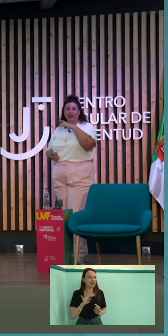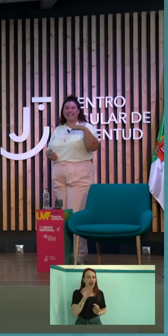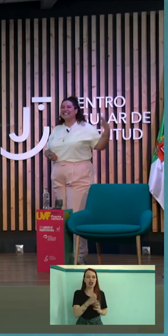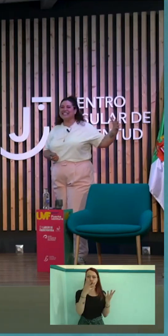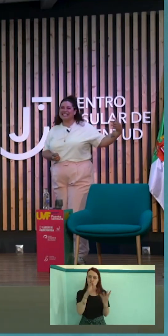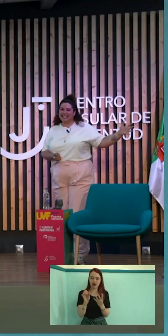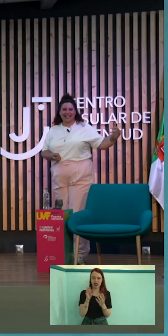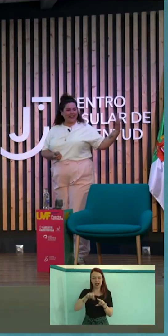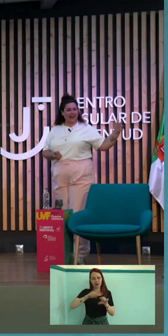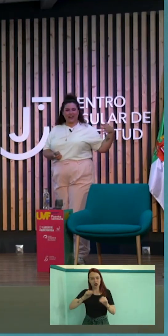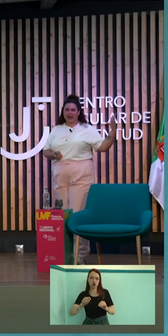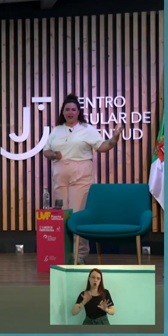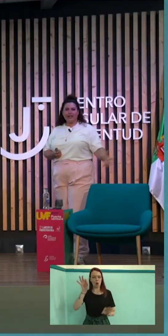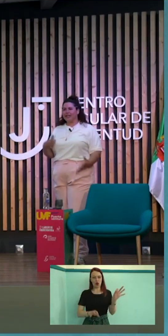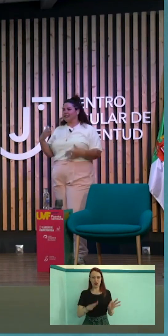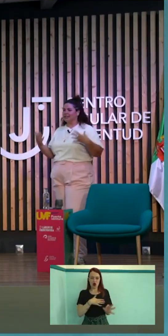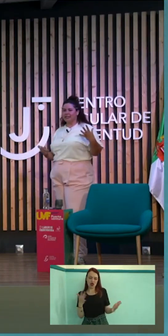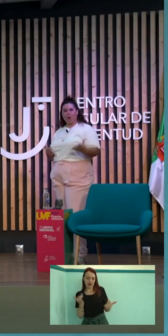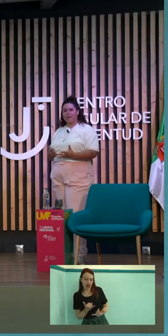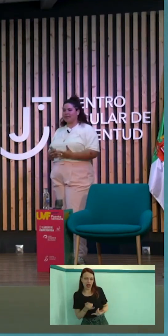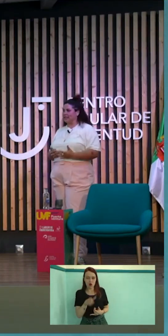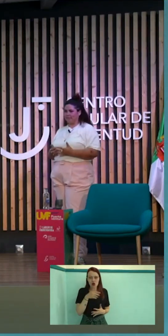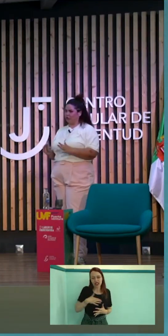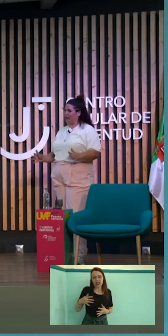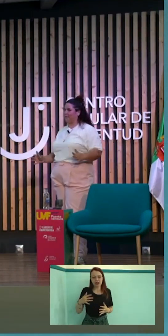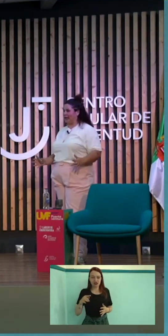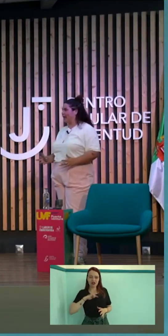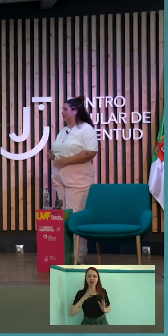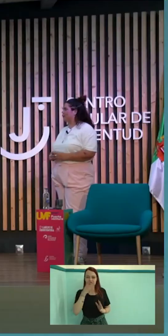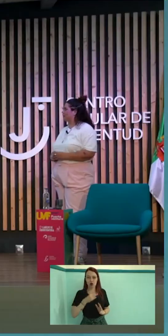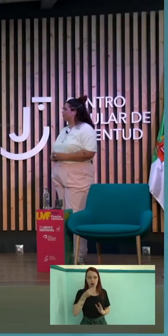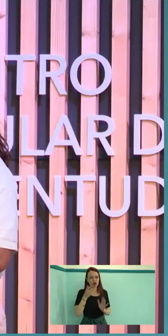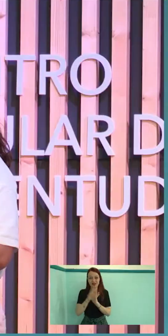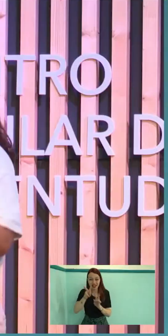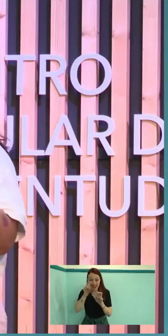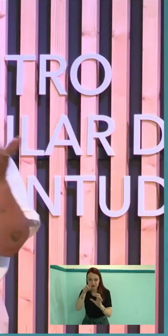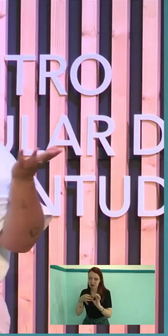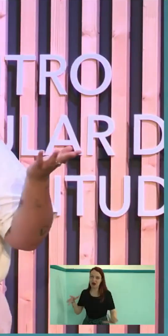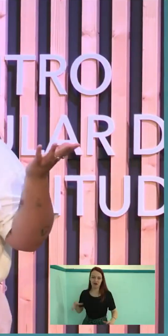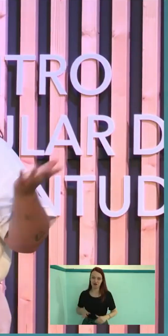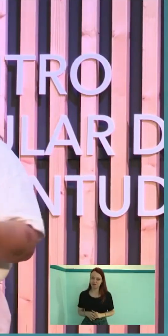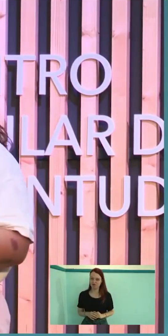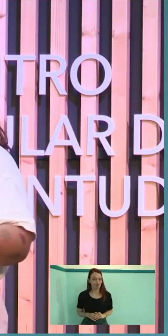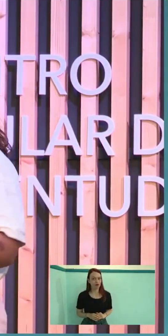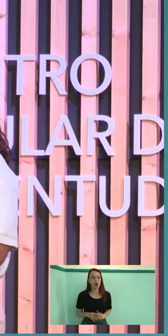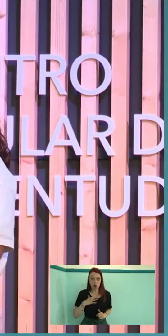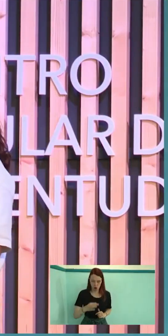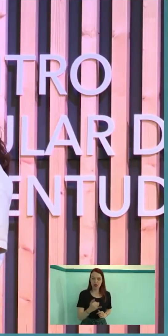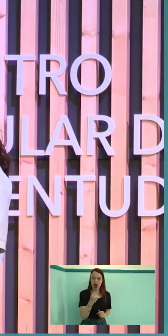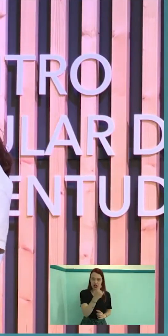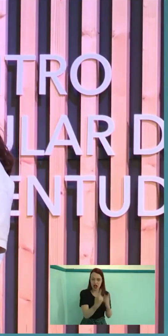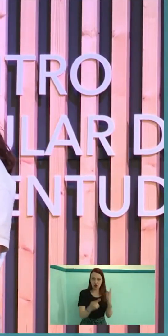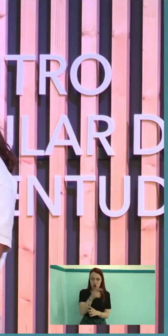modelos de las niñas que quieren adelgazar y quieren sentirse guapas y no tiene para nada que ver con eso habrá algunos casos igual que sí pero no es lo más